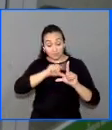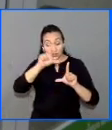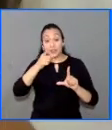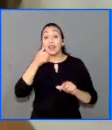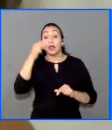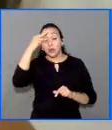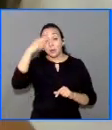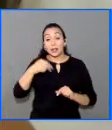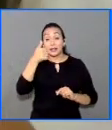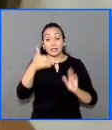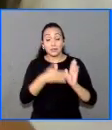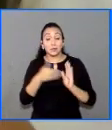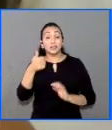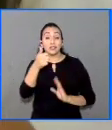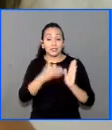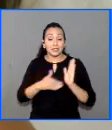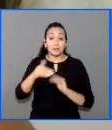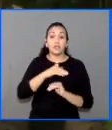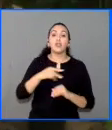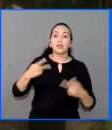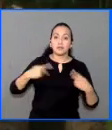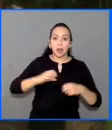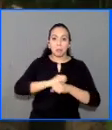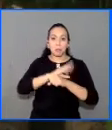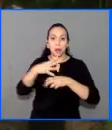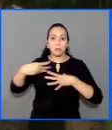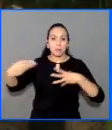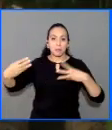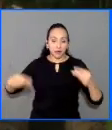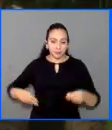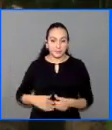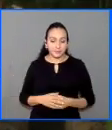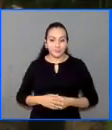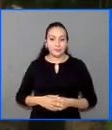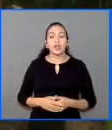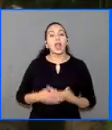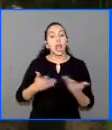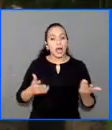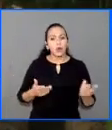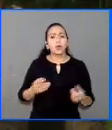de COVID-19 durante la pandemia, mientras que murieron